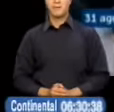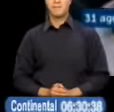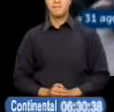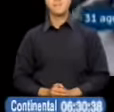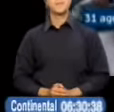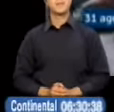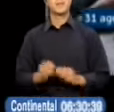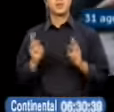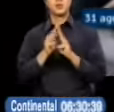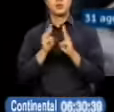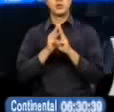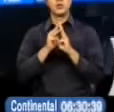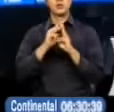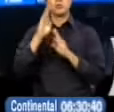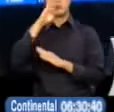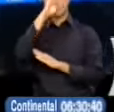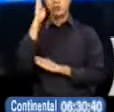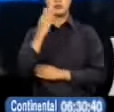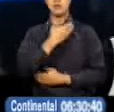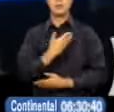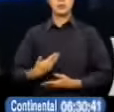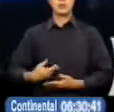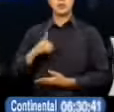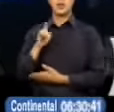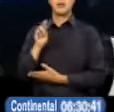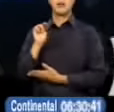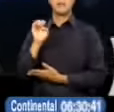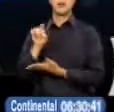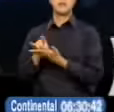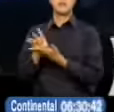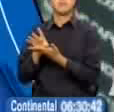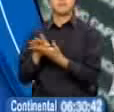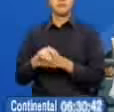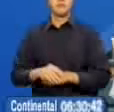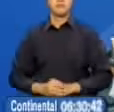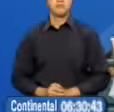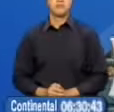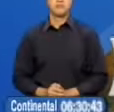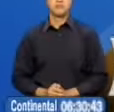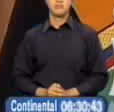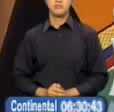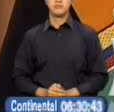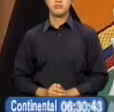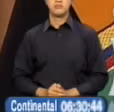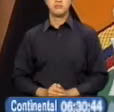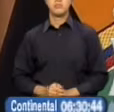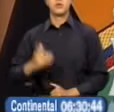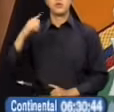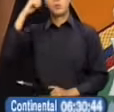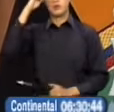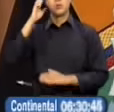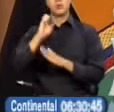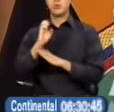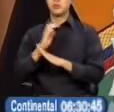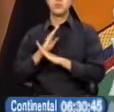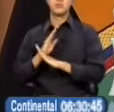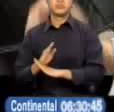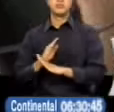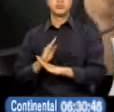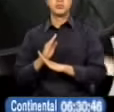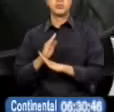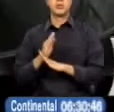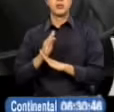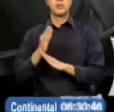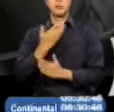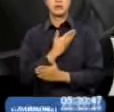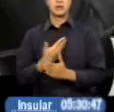el senado de brasil destituyó a dilma rousseff del cargo de presidenta el gobierno de ecuador rechazó la destitución